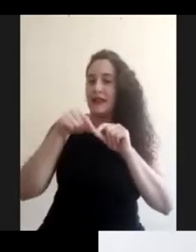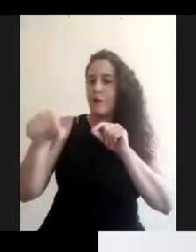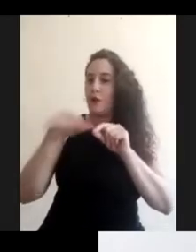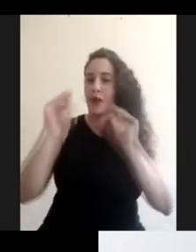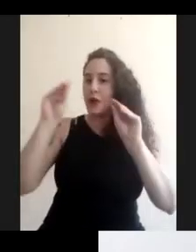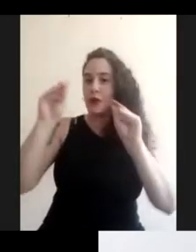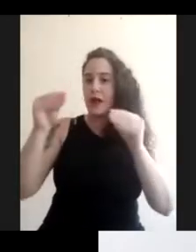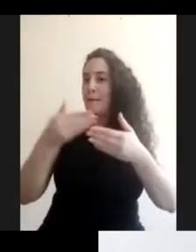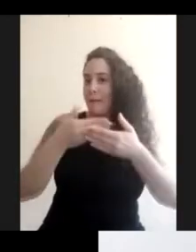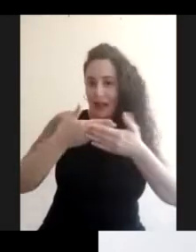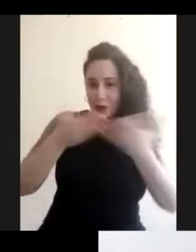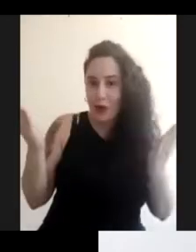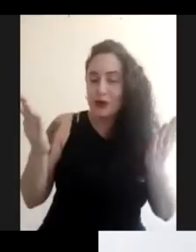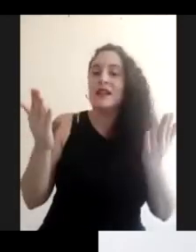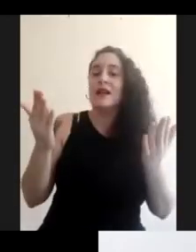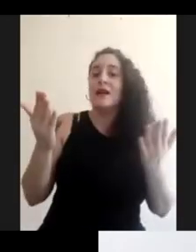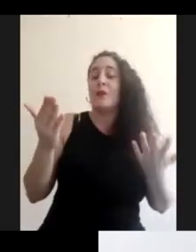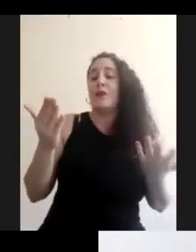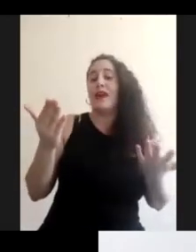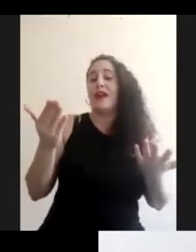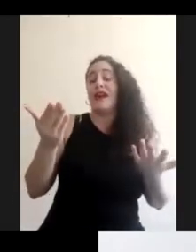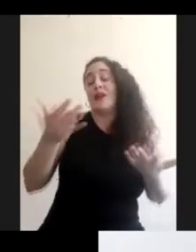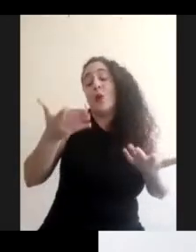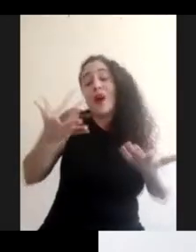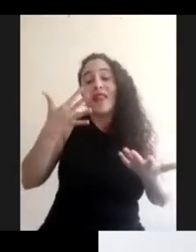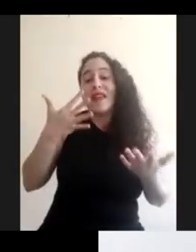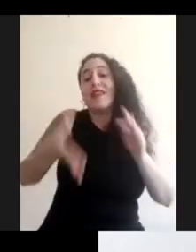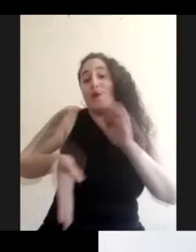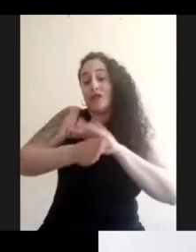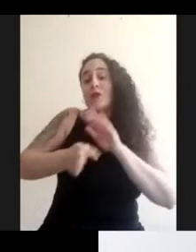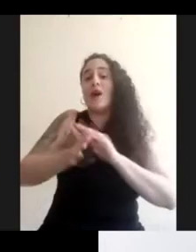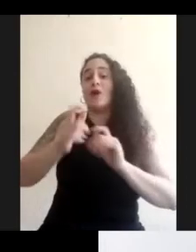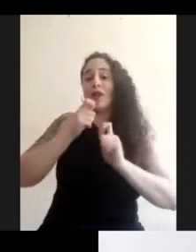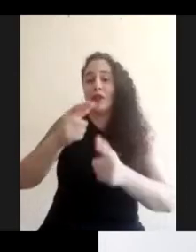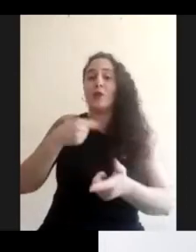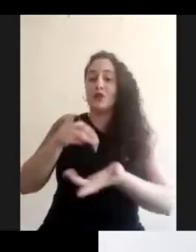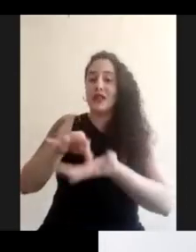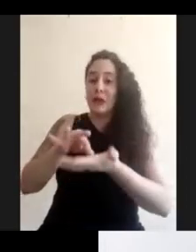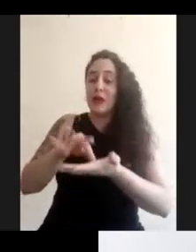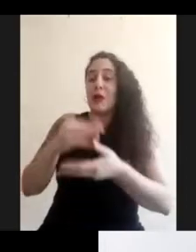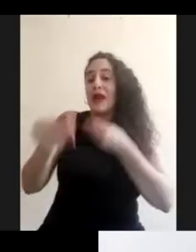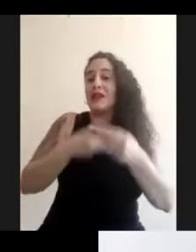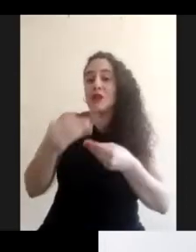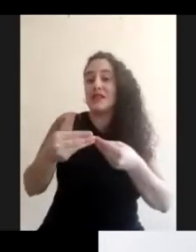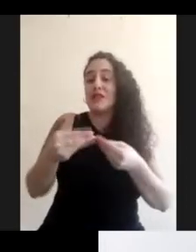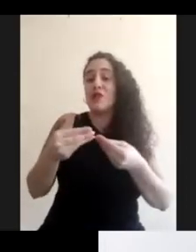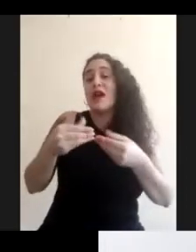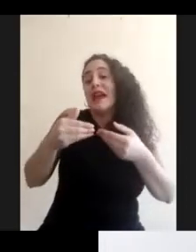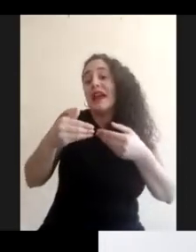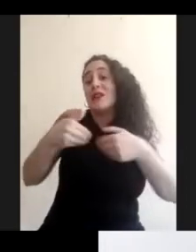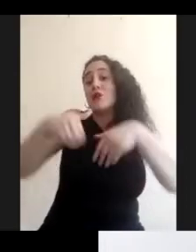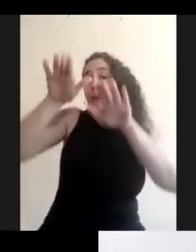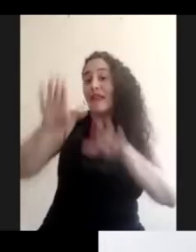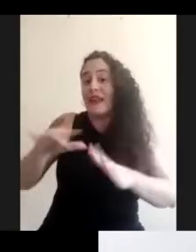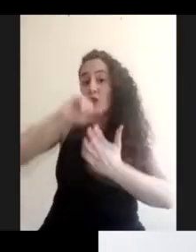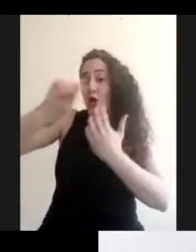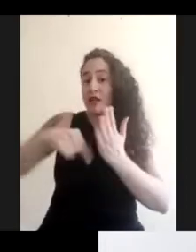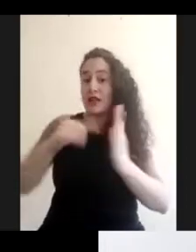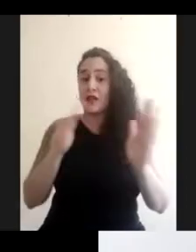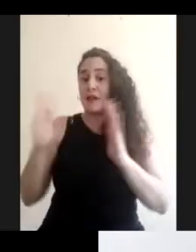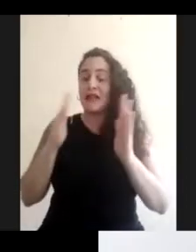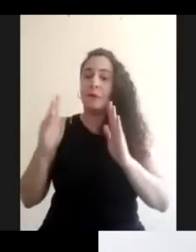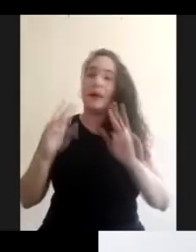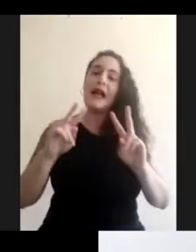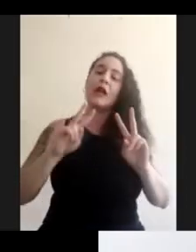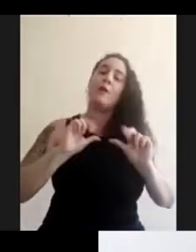nivel de teleformación para todos. Pues en lugar de continuar ofreciendo nuestro servicio, lo que han hecho ha sido suspender esos